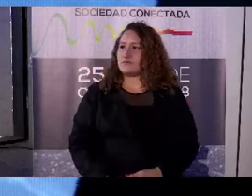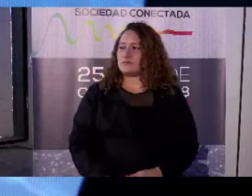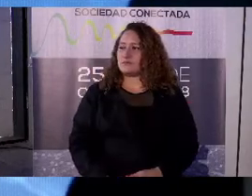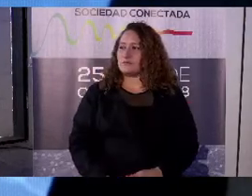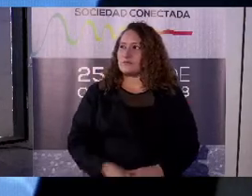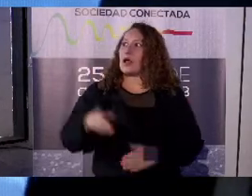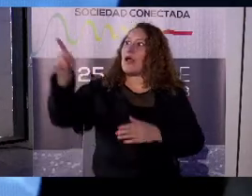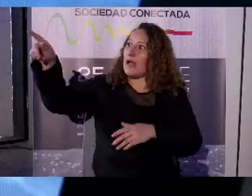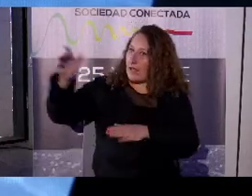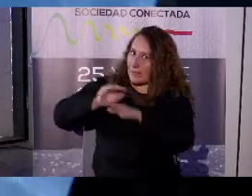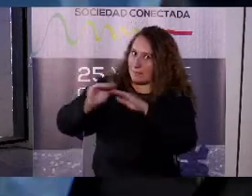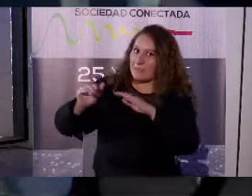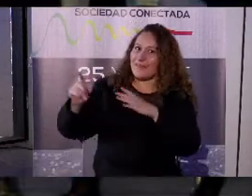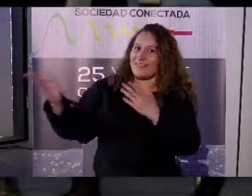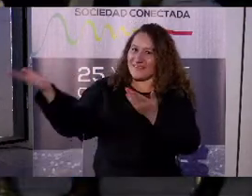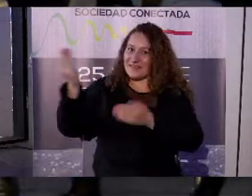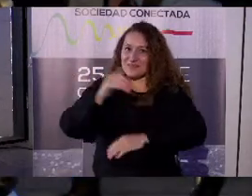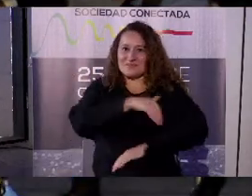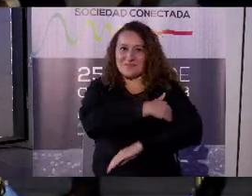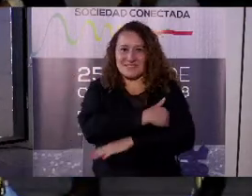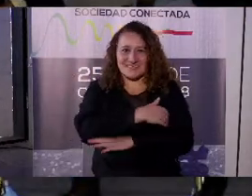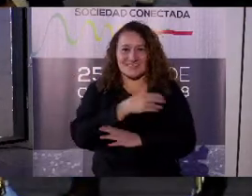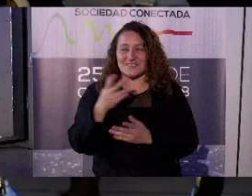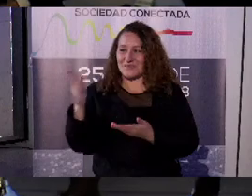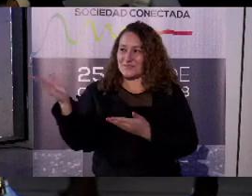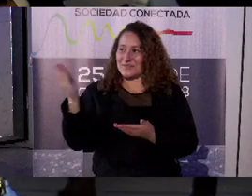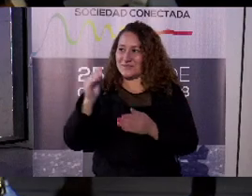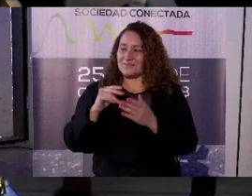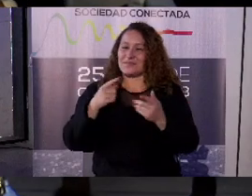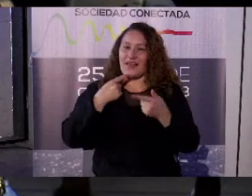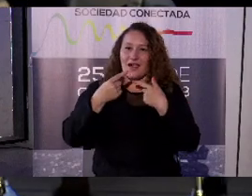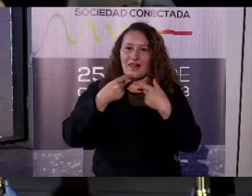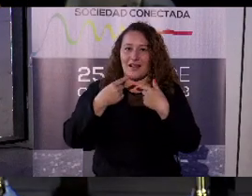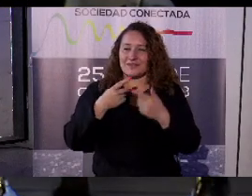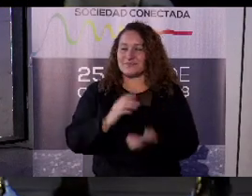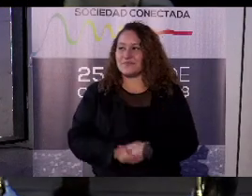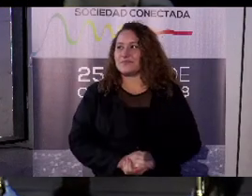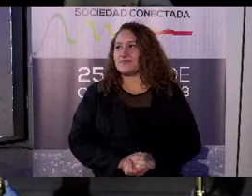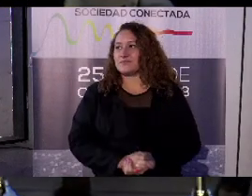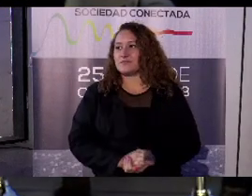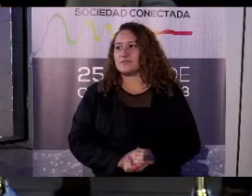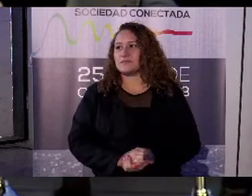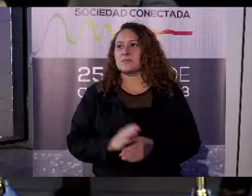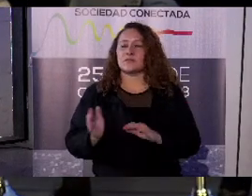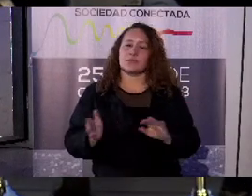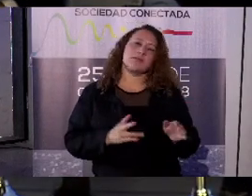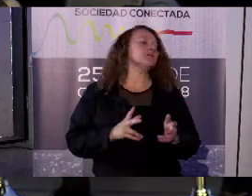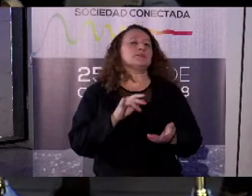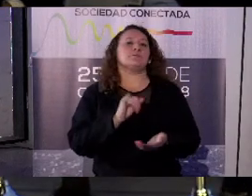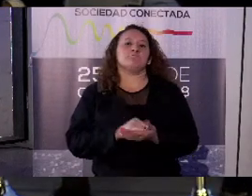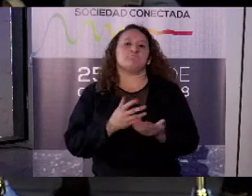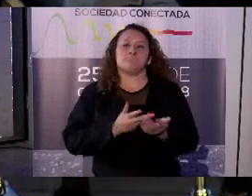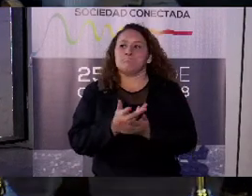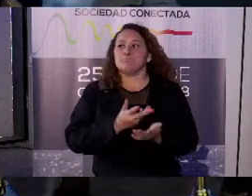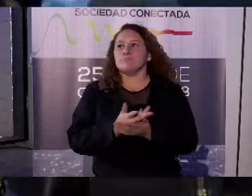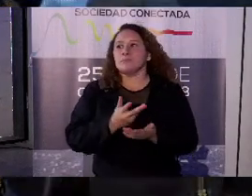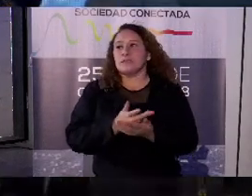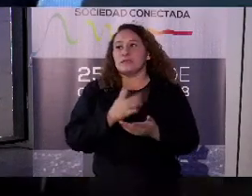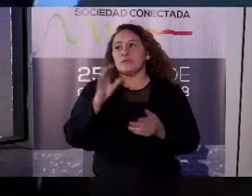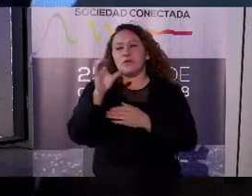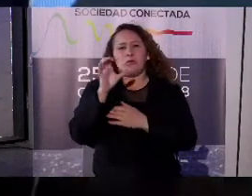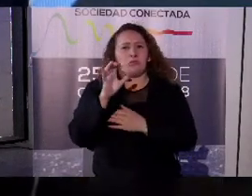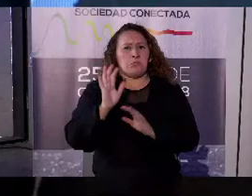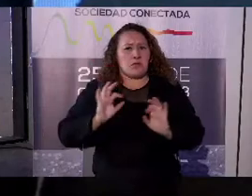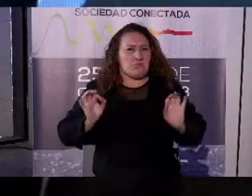de de Hacienda por favor bueno con respecto a a la recomendación a Colombia ninguna solamente que